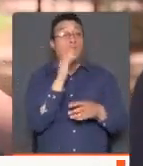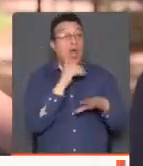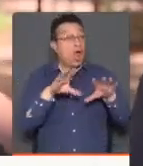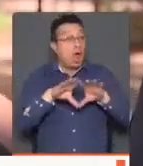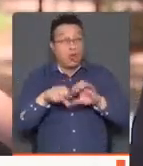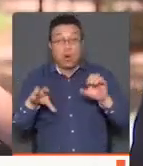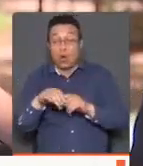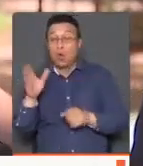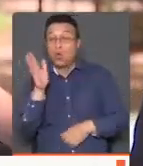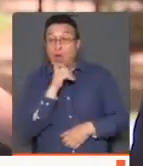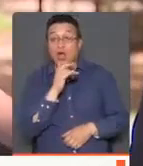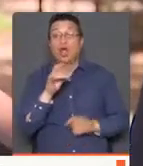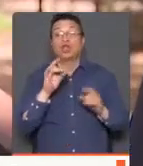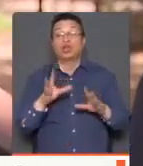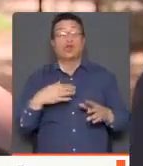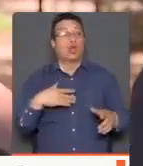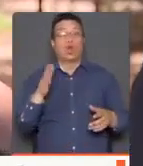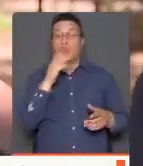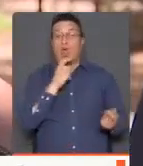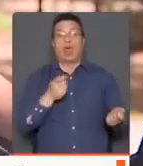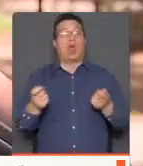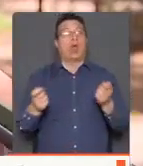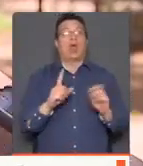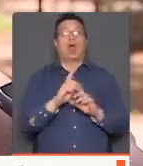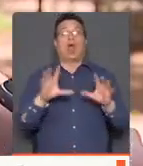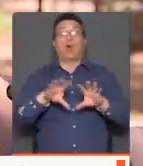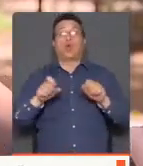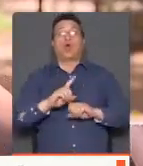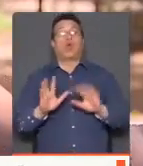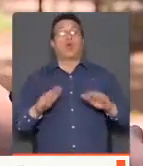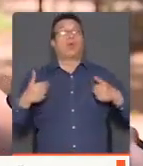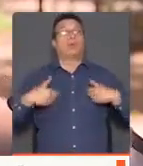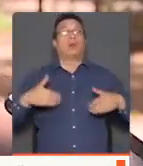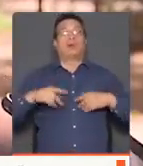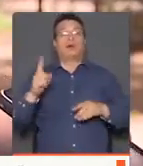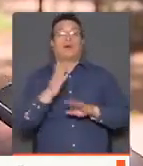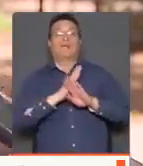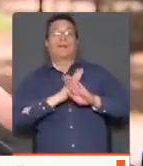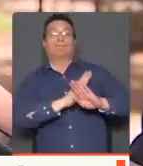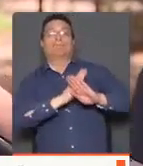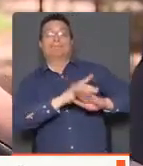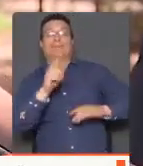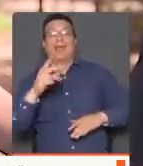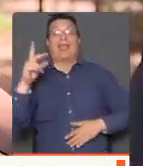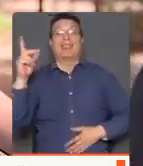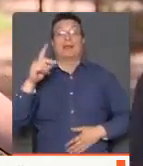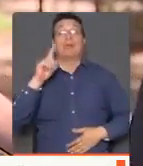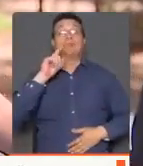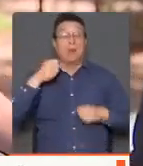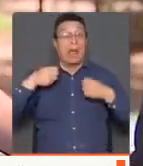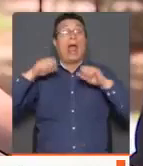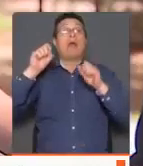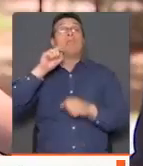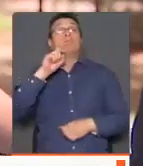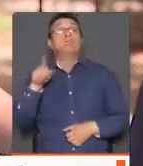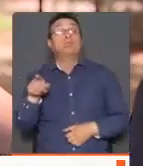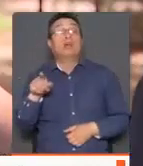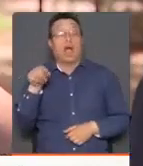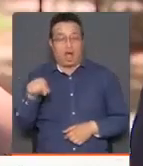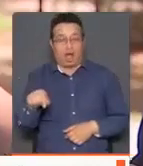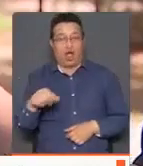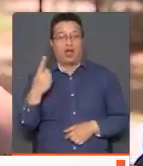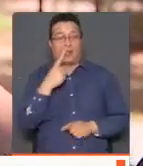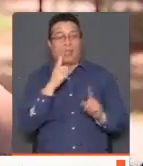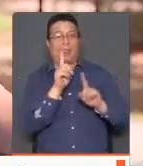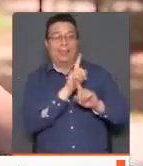final lo que queda es una incapacidad de ponernos de acuerdo por el veto de la derecha, quien más va a ganar van a ser aquellos que están hoy día cuestionando